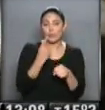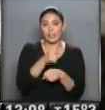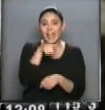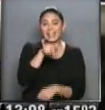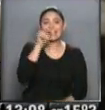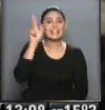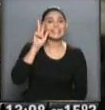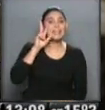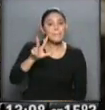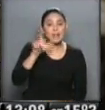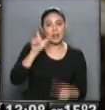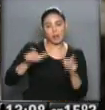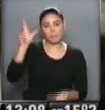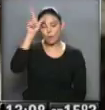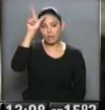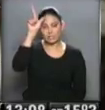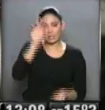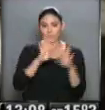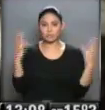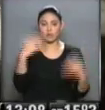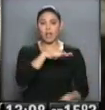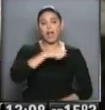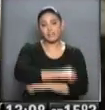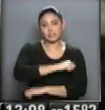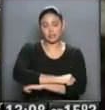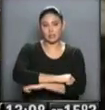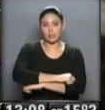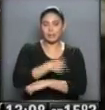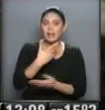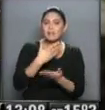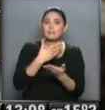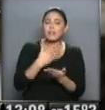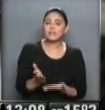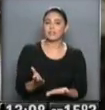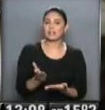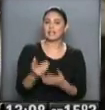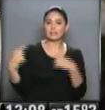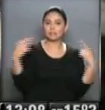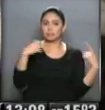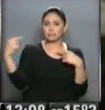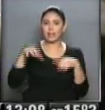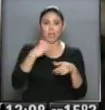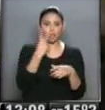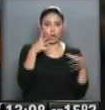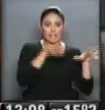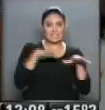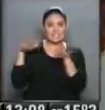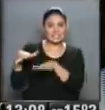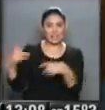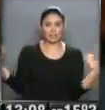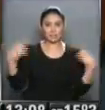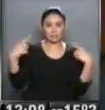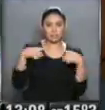policías afectados al operativo en Avellaneda para que no se carguen, no haya intercambios entre las hinchadas, resguardar la